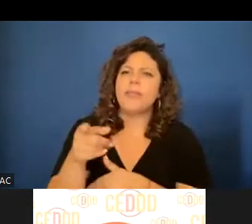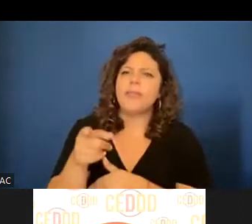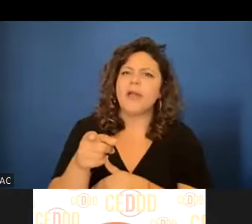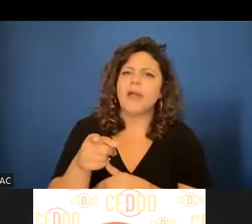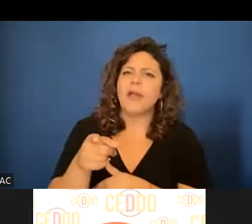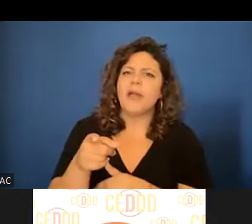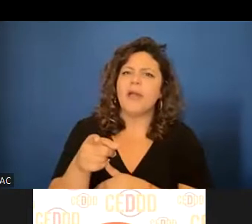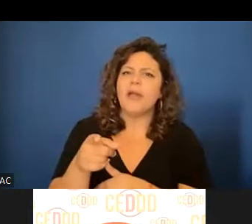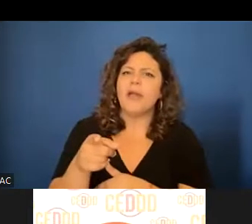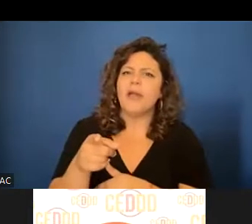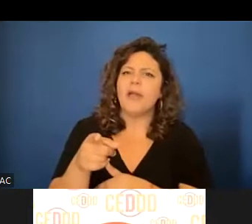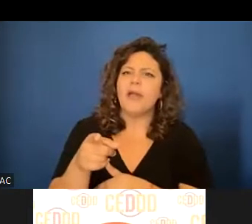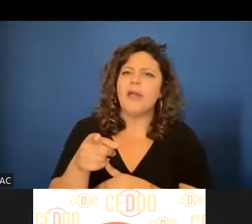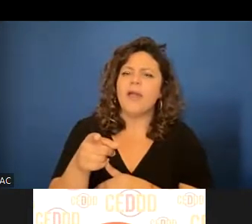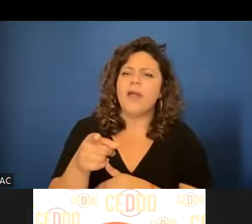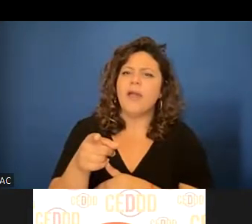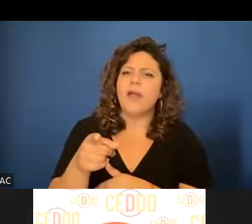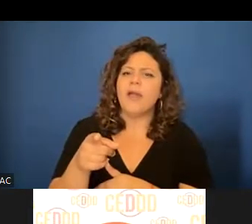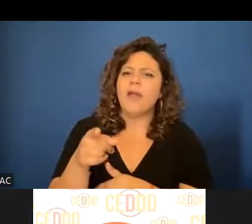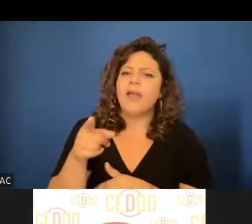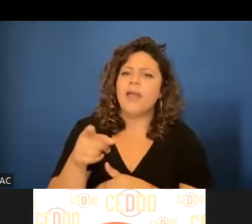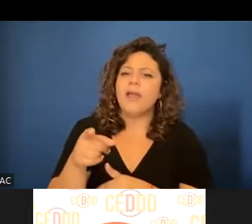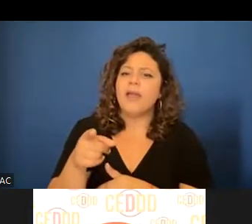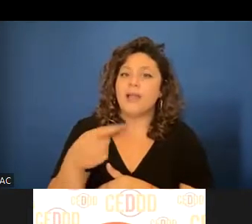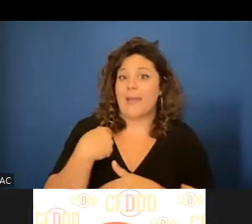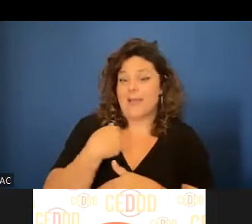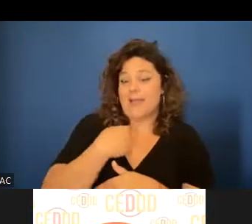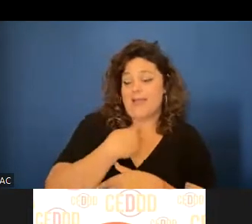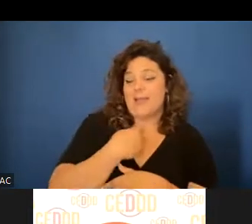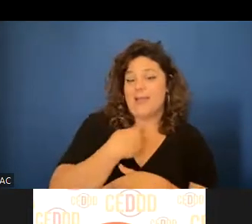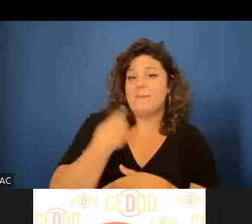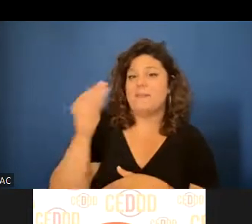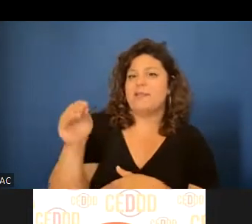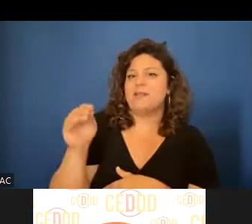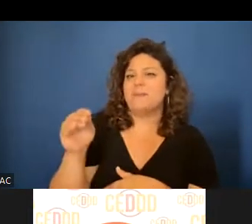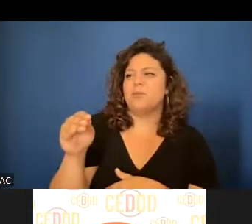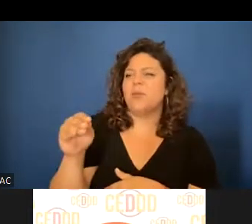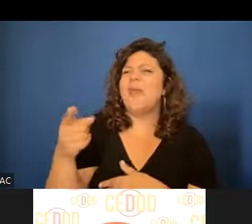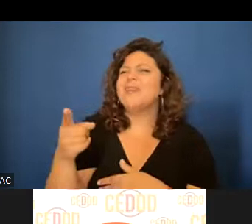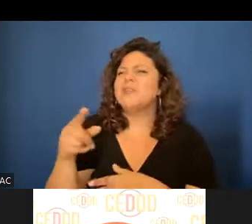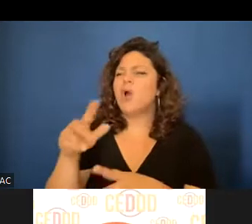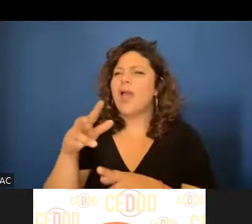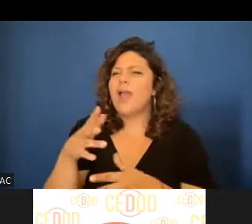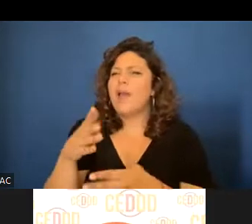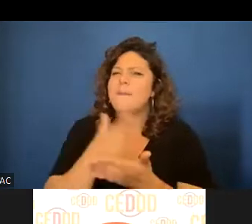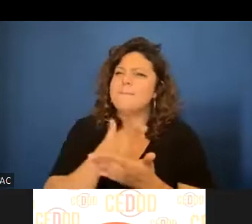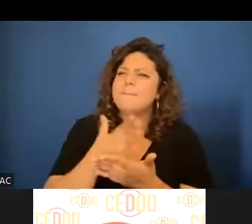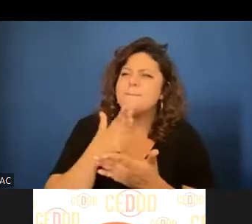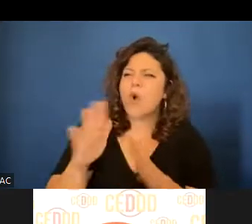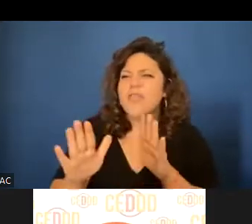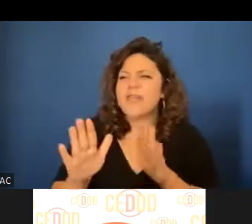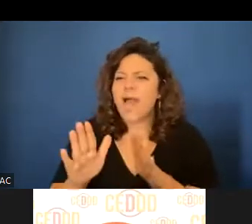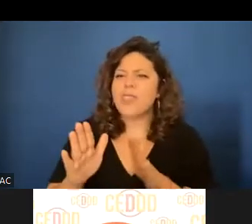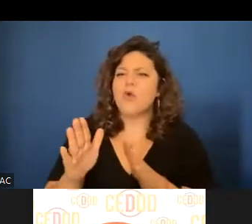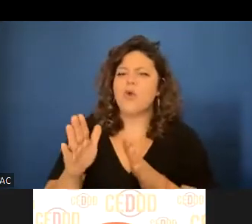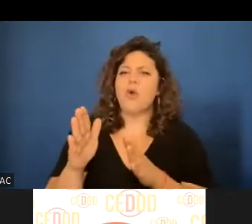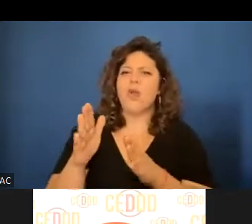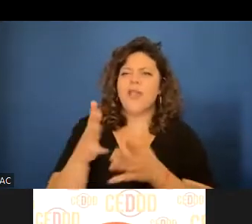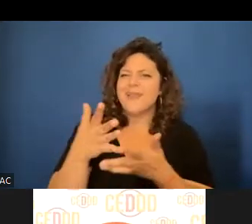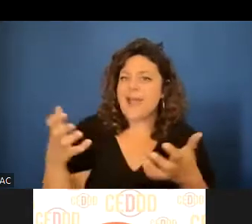es claramente discriminatorio. A mí me tienen que hacer el seguro de salud igual que a cualquier otra persona. No me pueden cancelar un seguro de